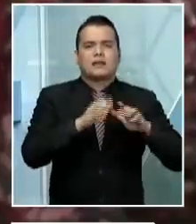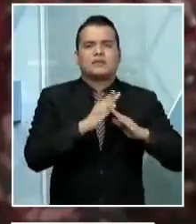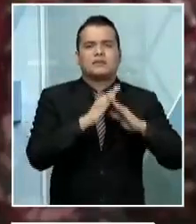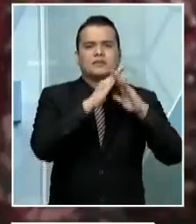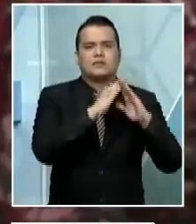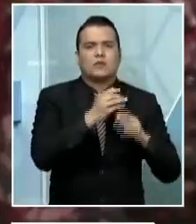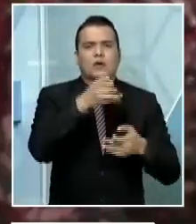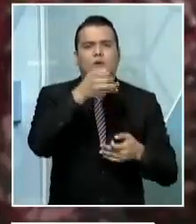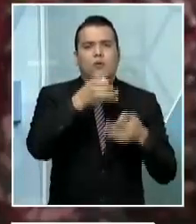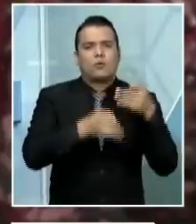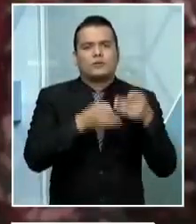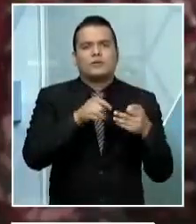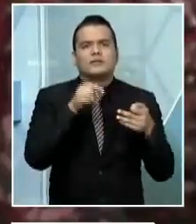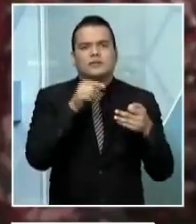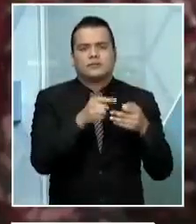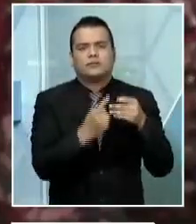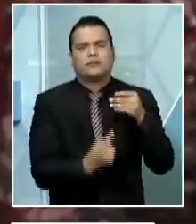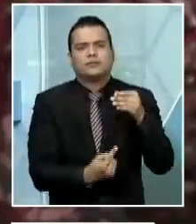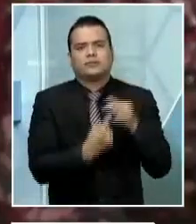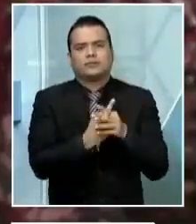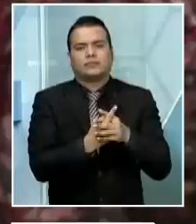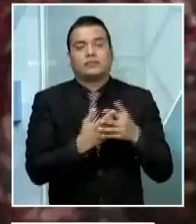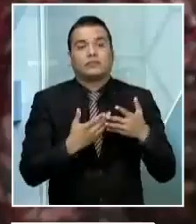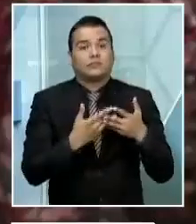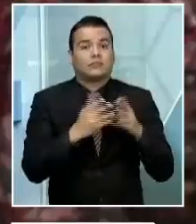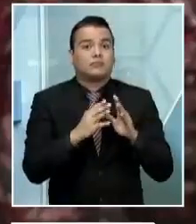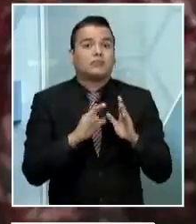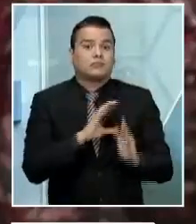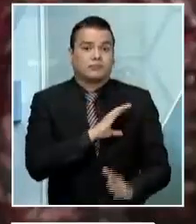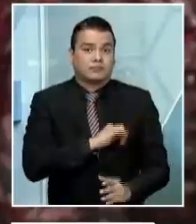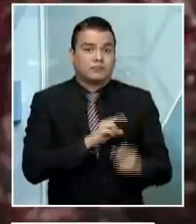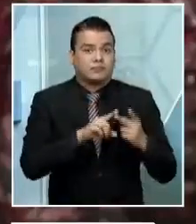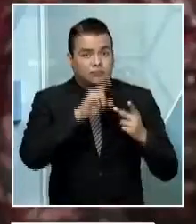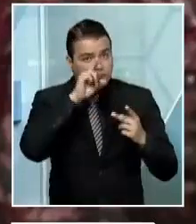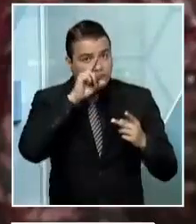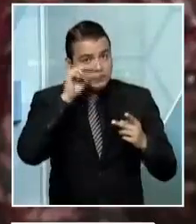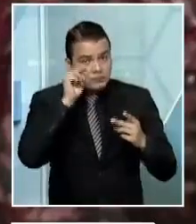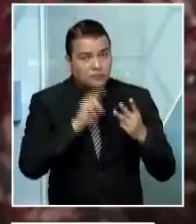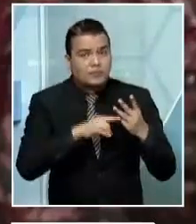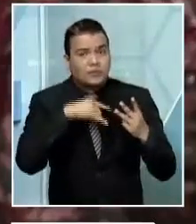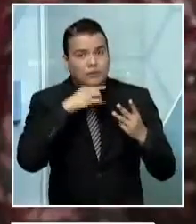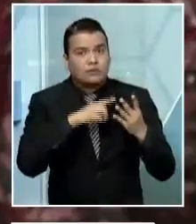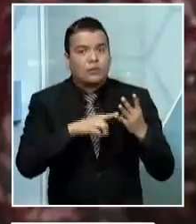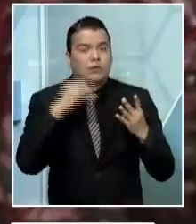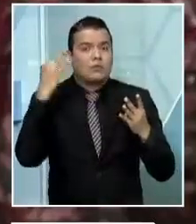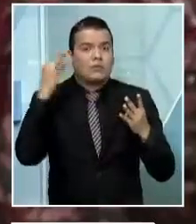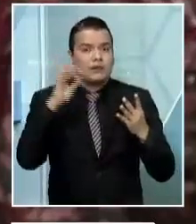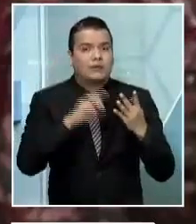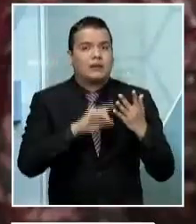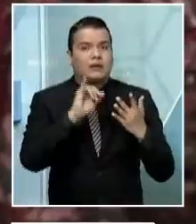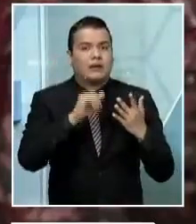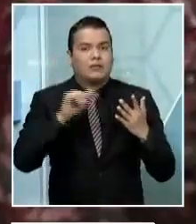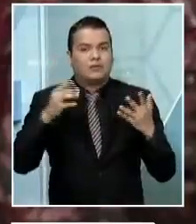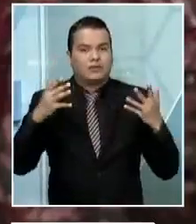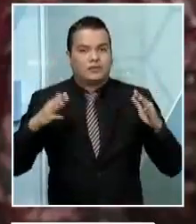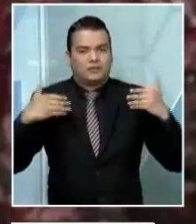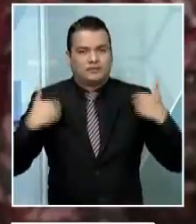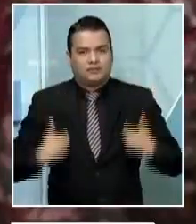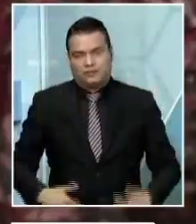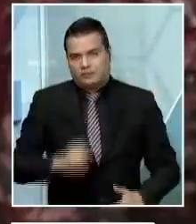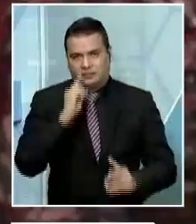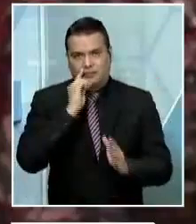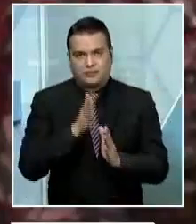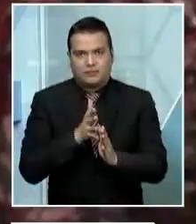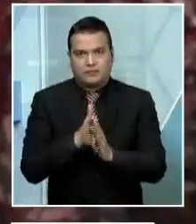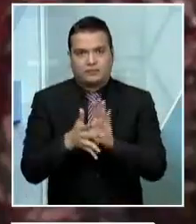y Justicia del área metropolitana, es decir, Cali, Candelaria, Yumbo, Palmira y Jamundí. Yo me despido entonces desde el sur de